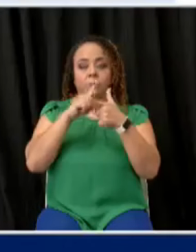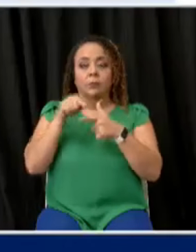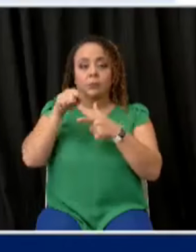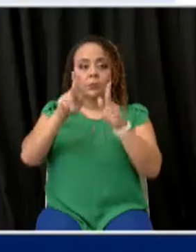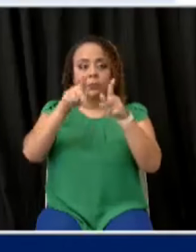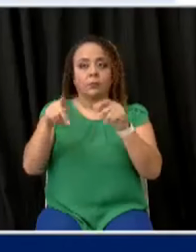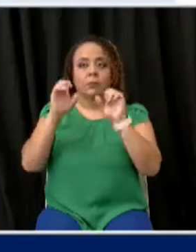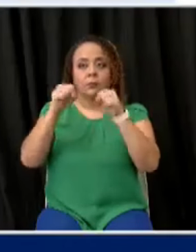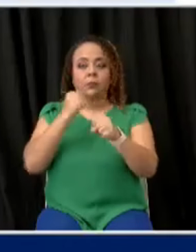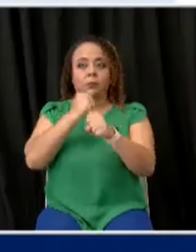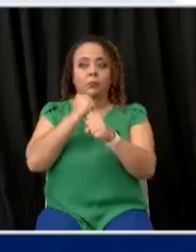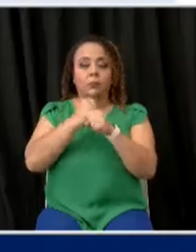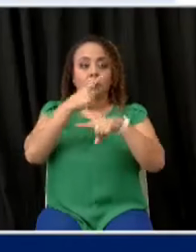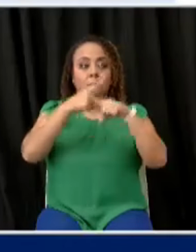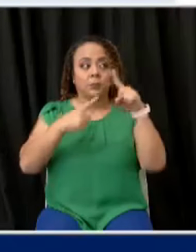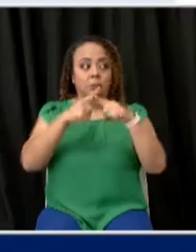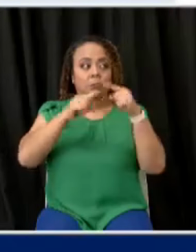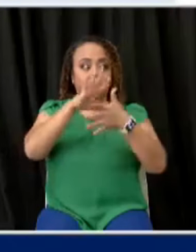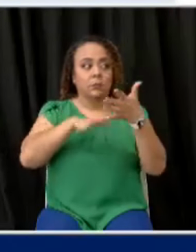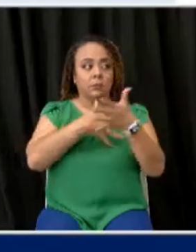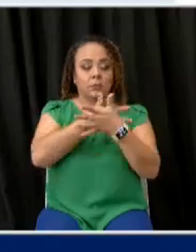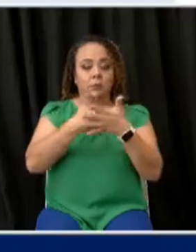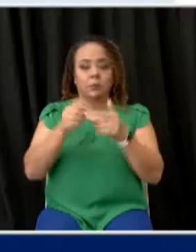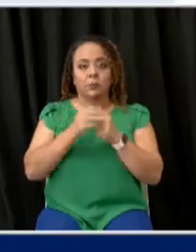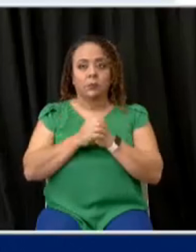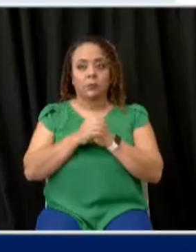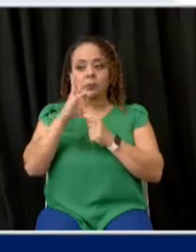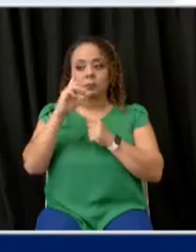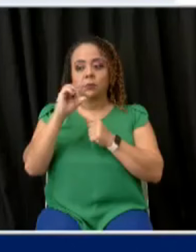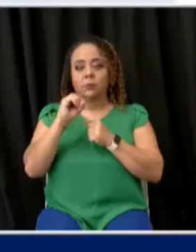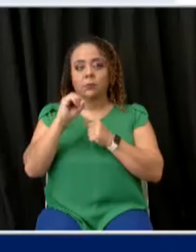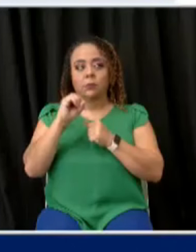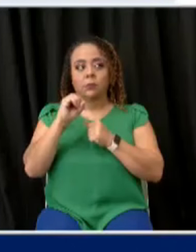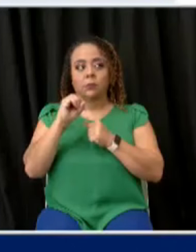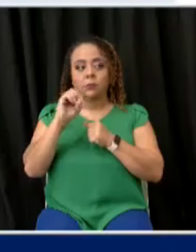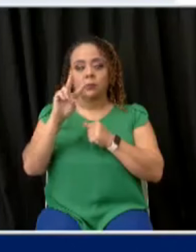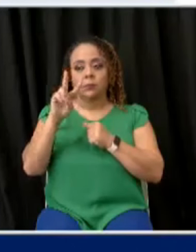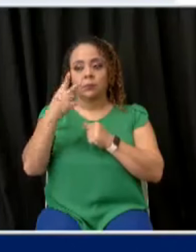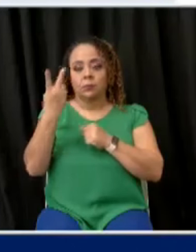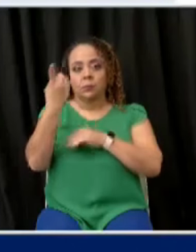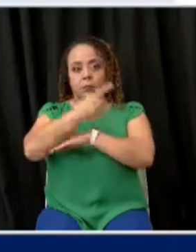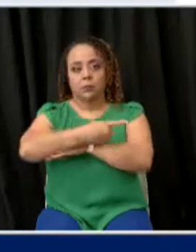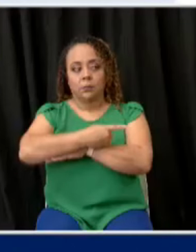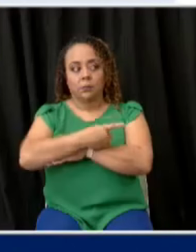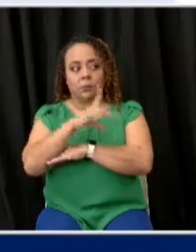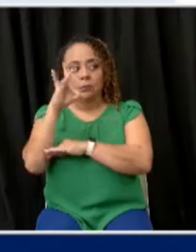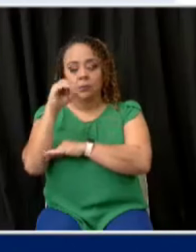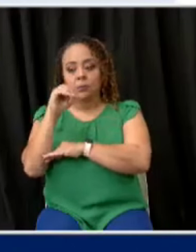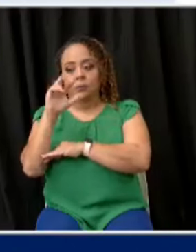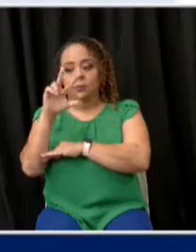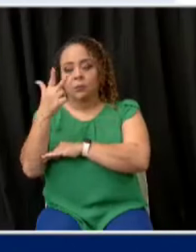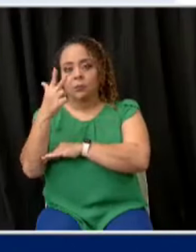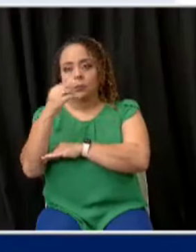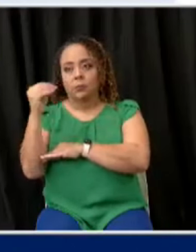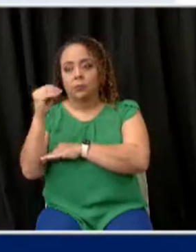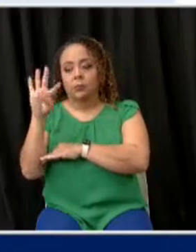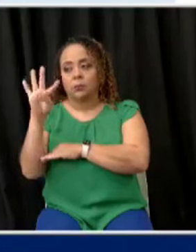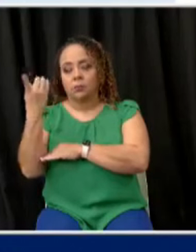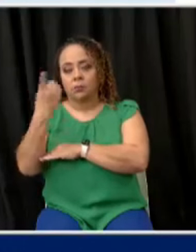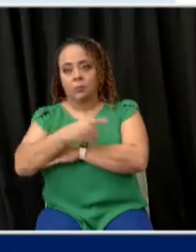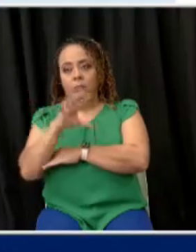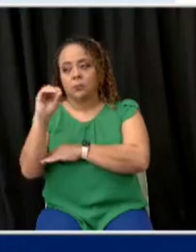podemos poner a trabajar la mitad de la jornada el primer día, el 60% de la jornada el segundo día, el 80% el tercer día y el cuarto